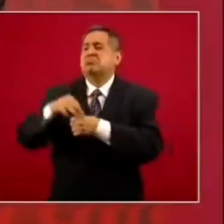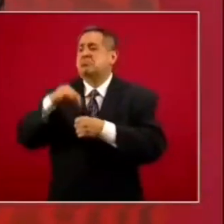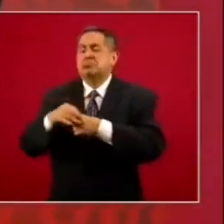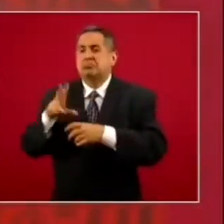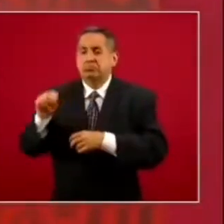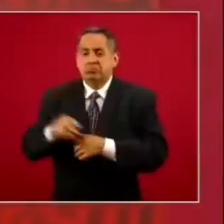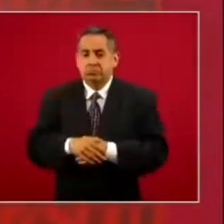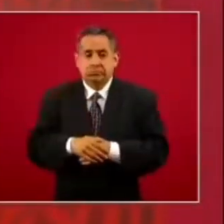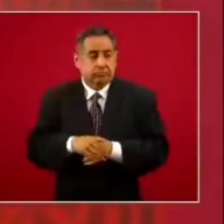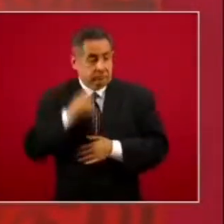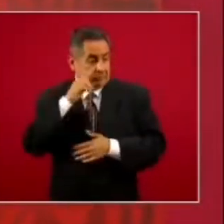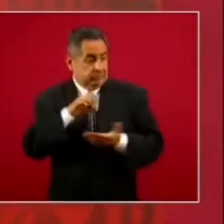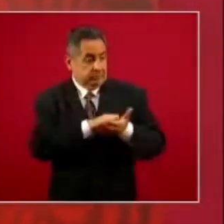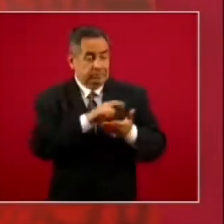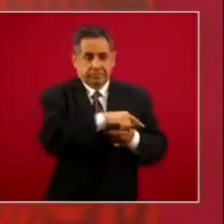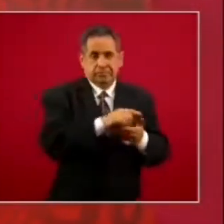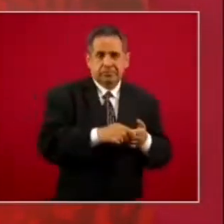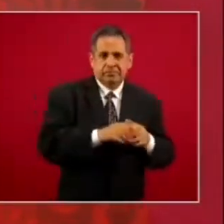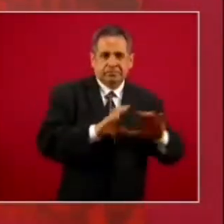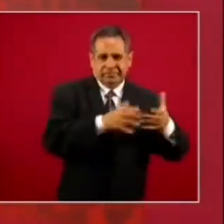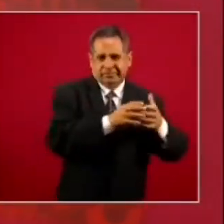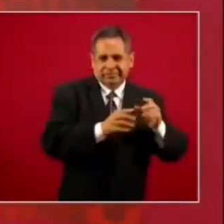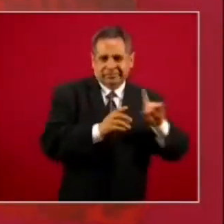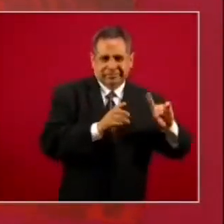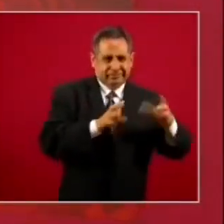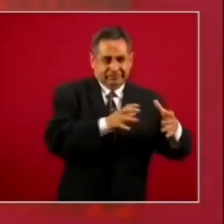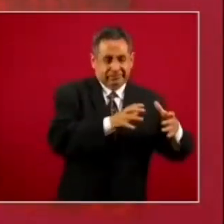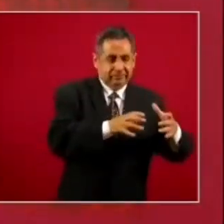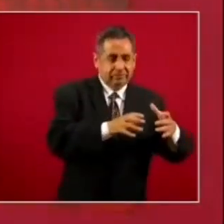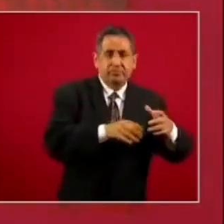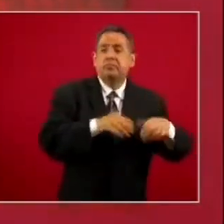votar, y ahí iba también la